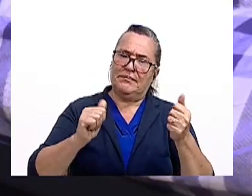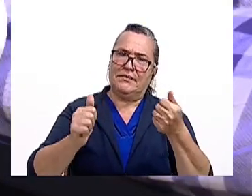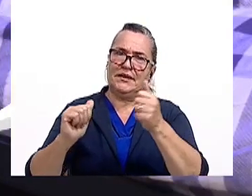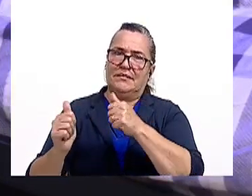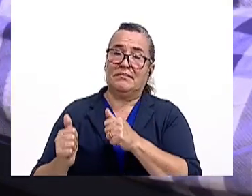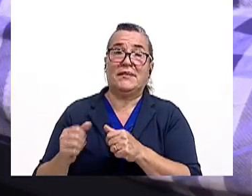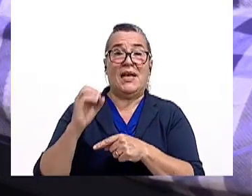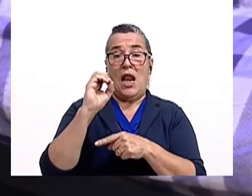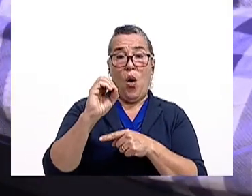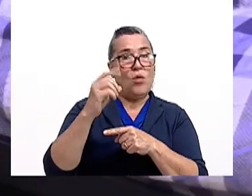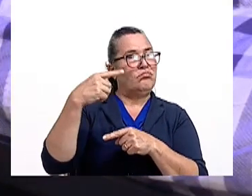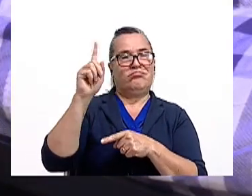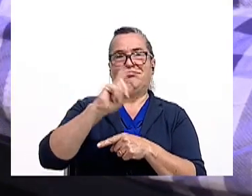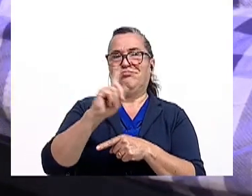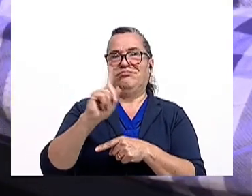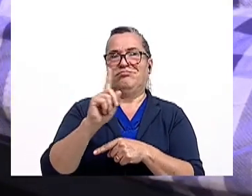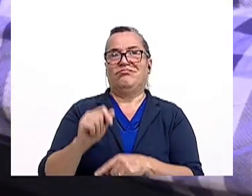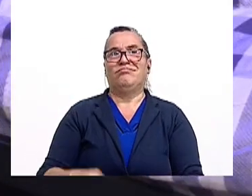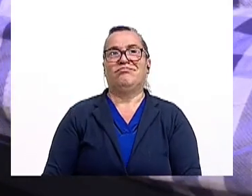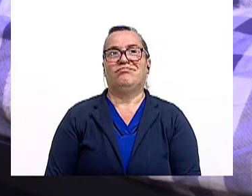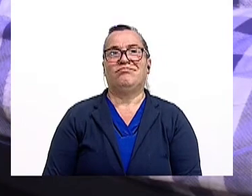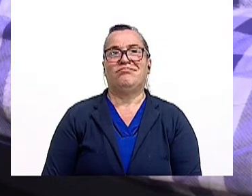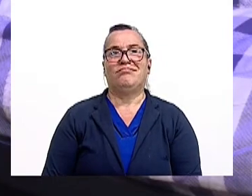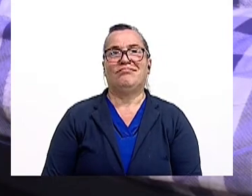y que la O no se tilda.